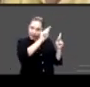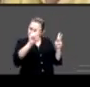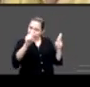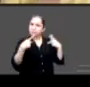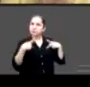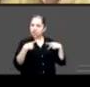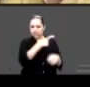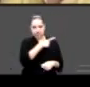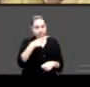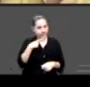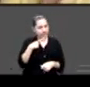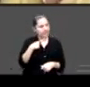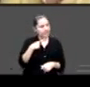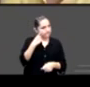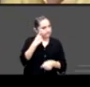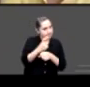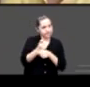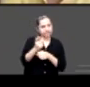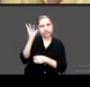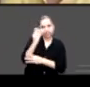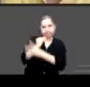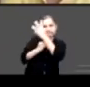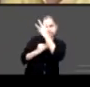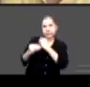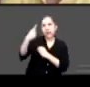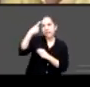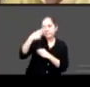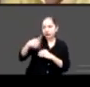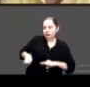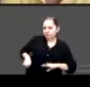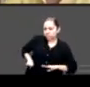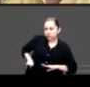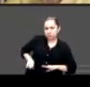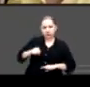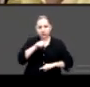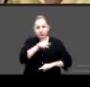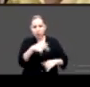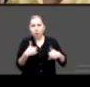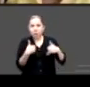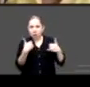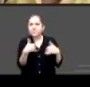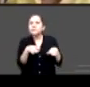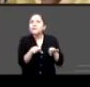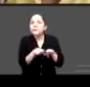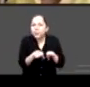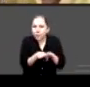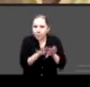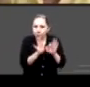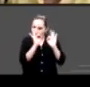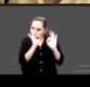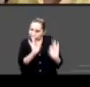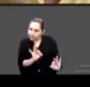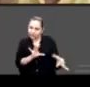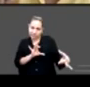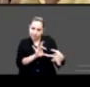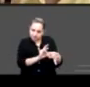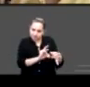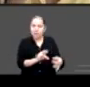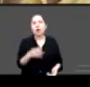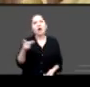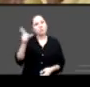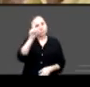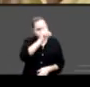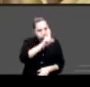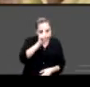escucharlos. Hay prescripción y colocación de métodos anticonceptivos. Una vez más, este mensaje, aquí está la pastilla de anticoncepción